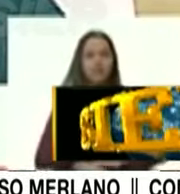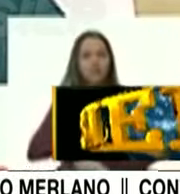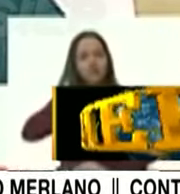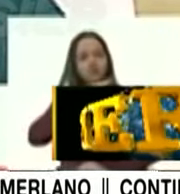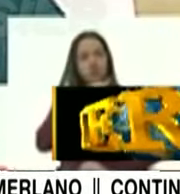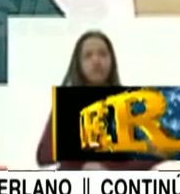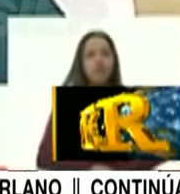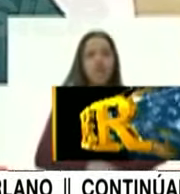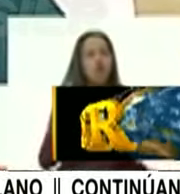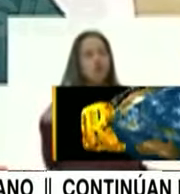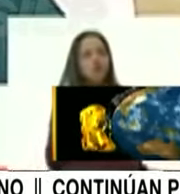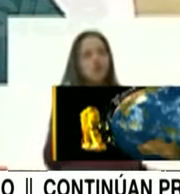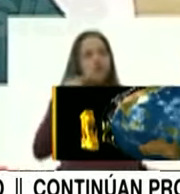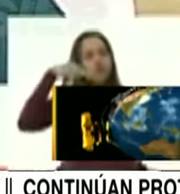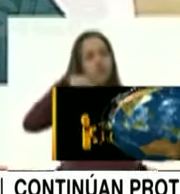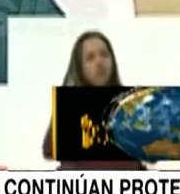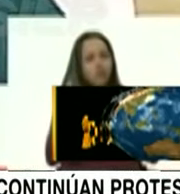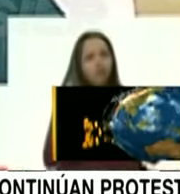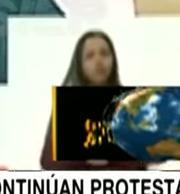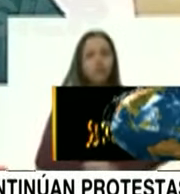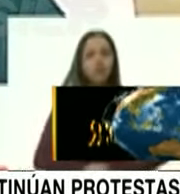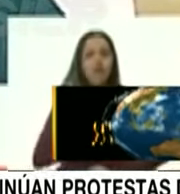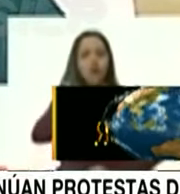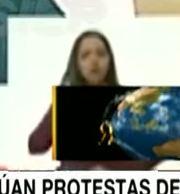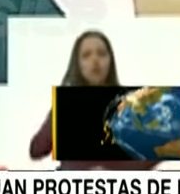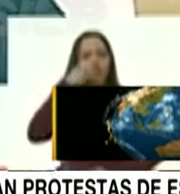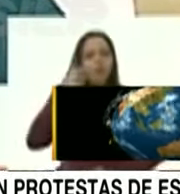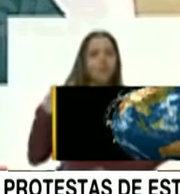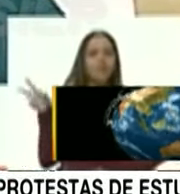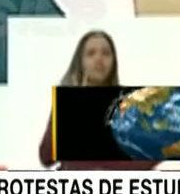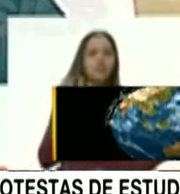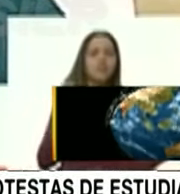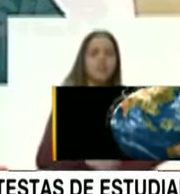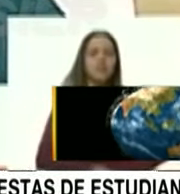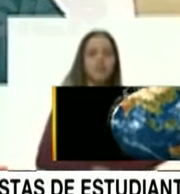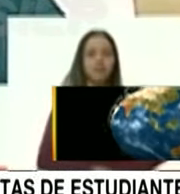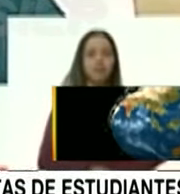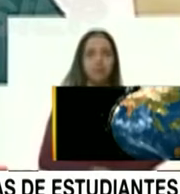conociendo a profundidad a nuestro pueblo, a nuestra patria,